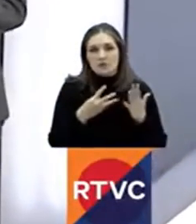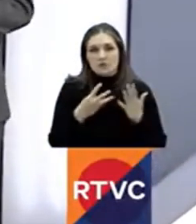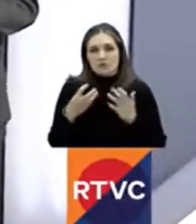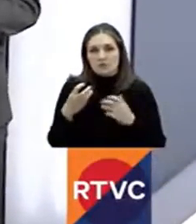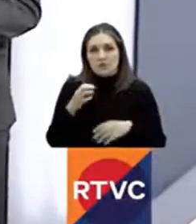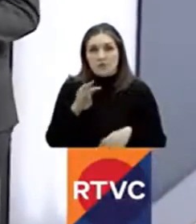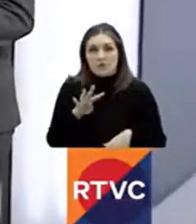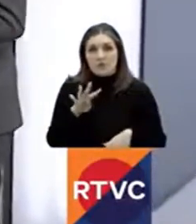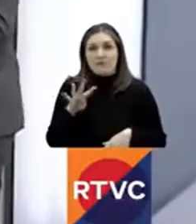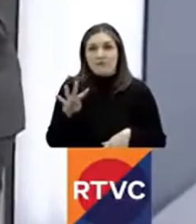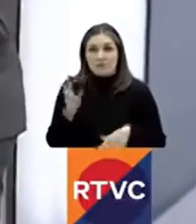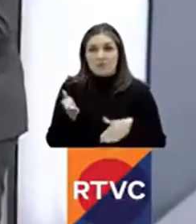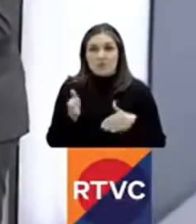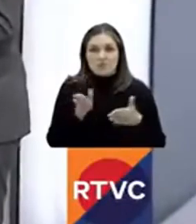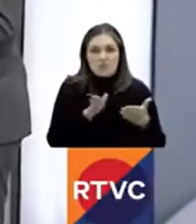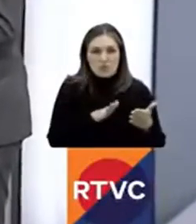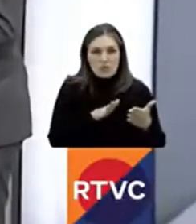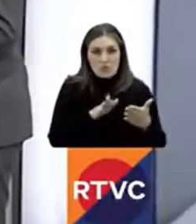43.844, de los cuales